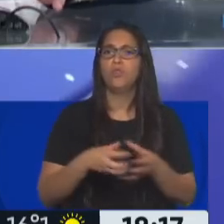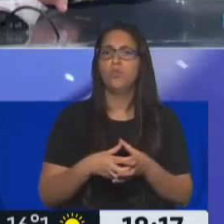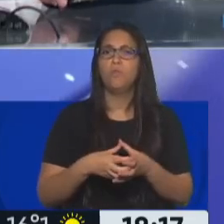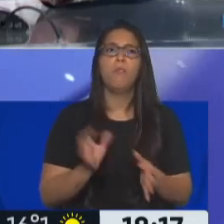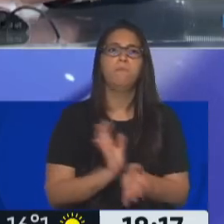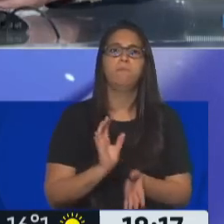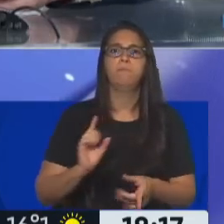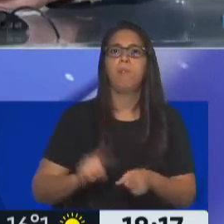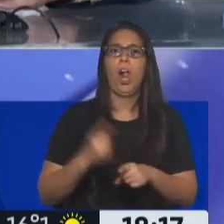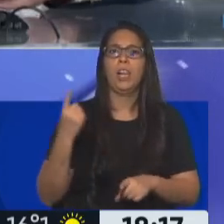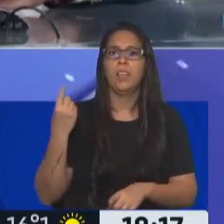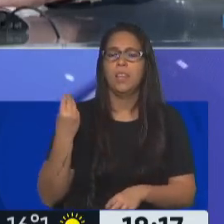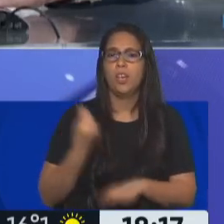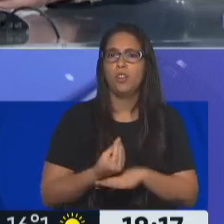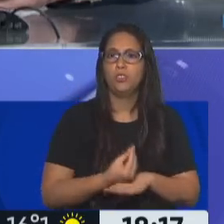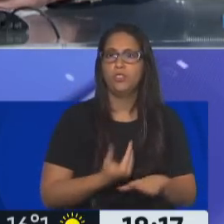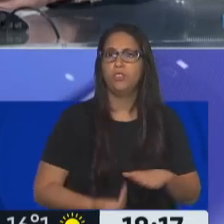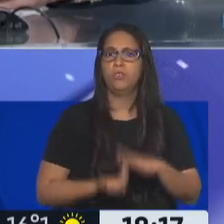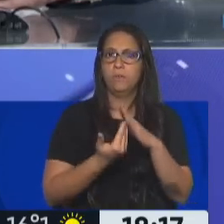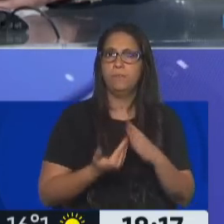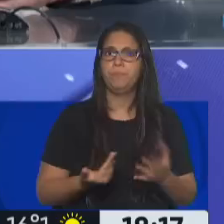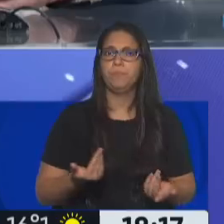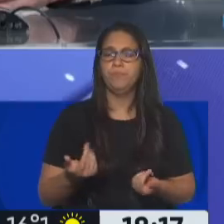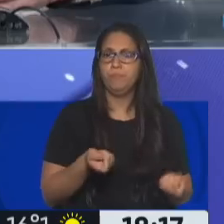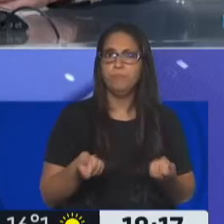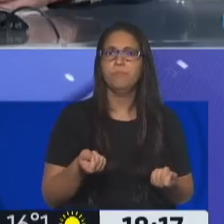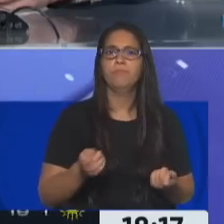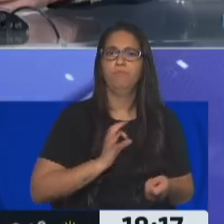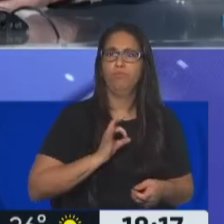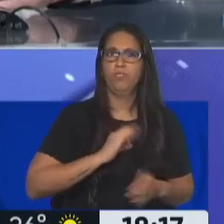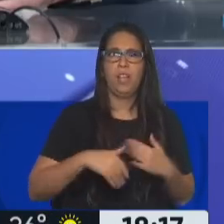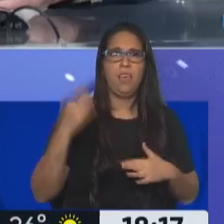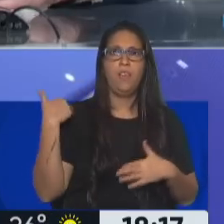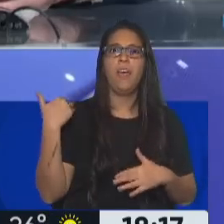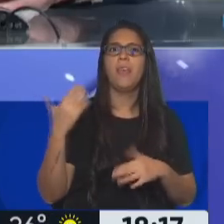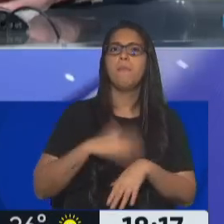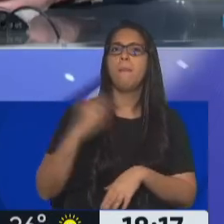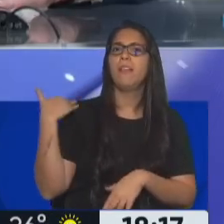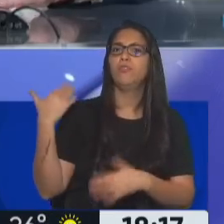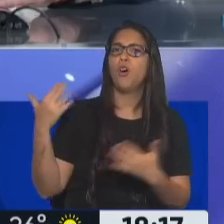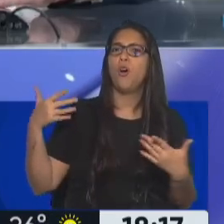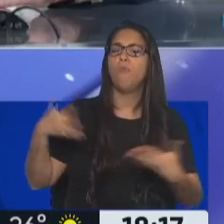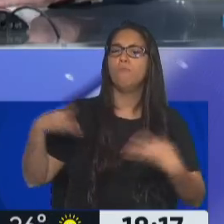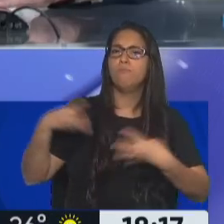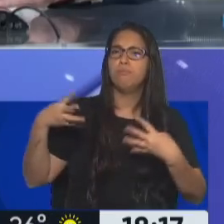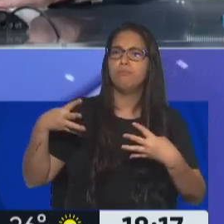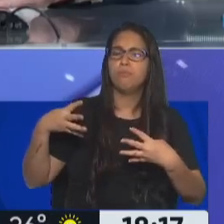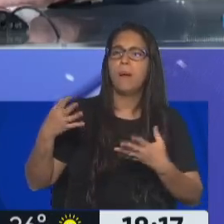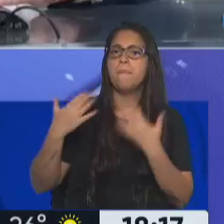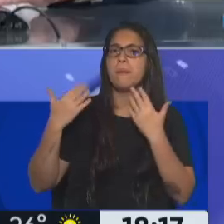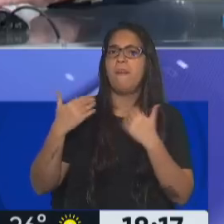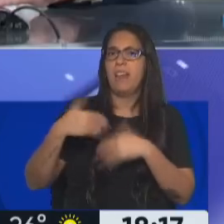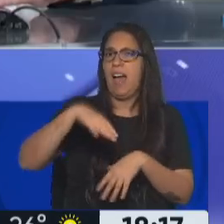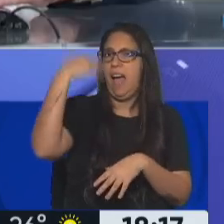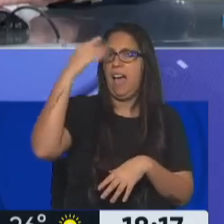actores políticos, muchos de los cuales desde hace unos cuantos años, desde la primavera árabe por lo menos, que están armados, que